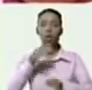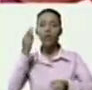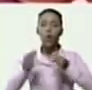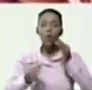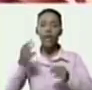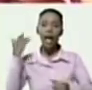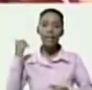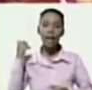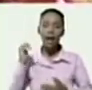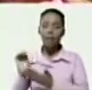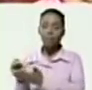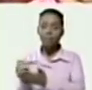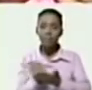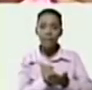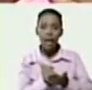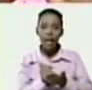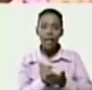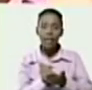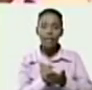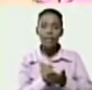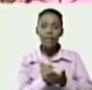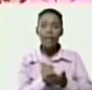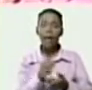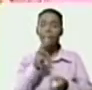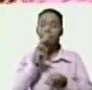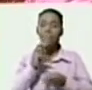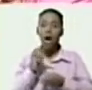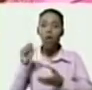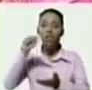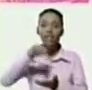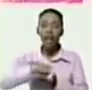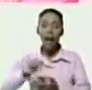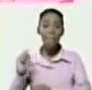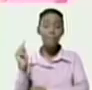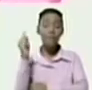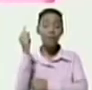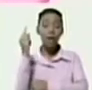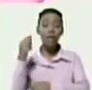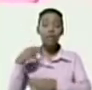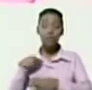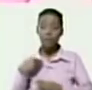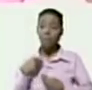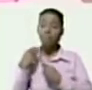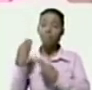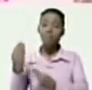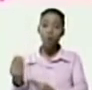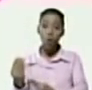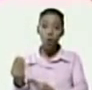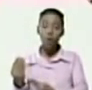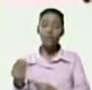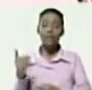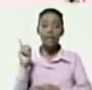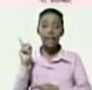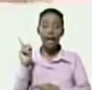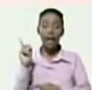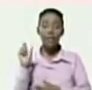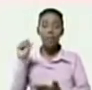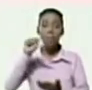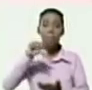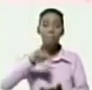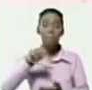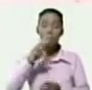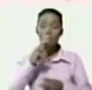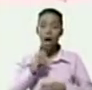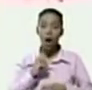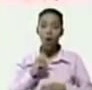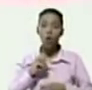retirar de la bóveda del Banco Central, de las primeras veces que salió de la bóveda del Banco Central, la